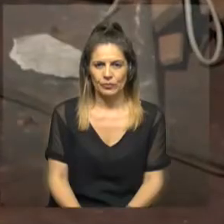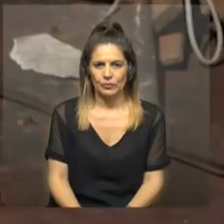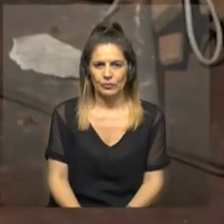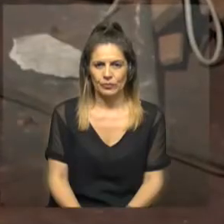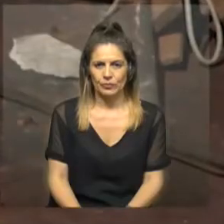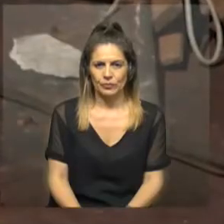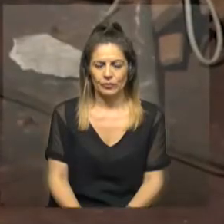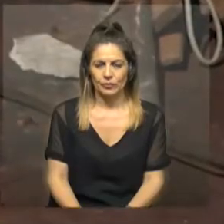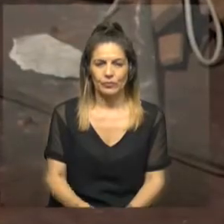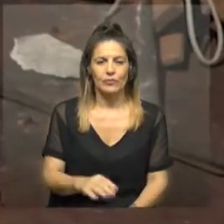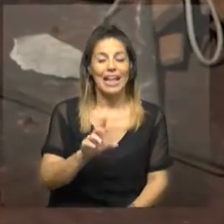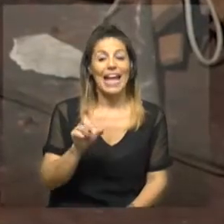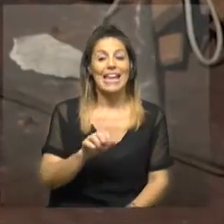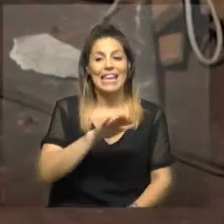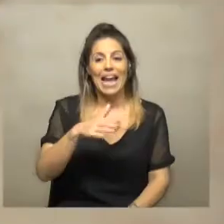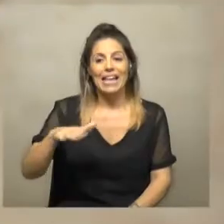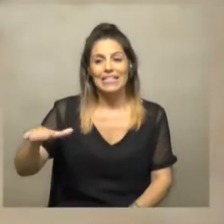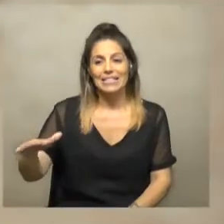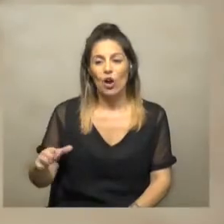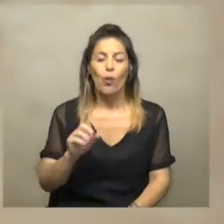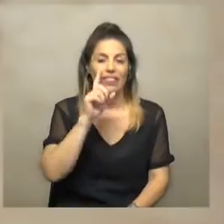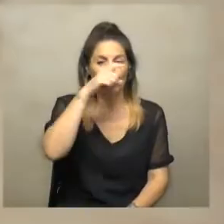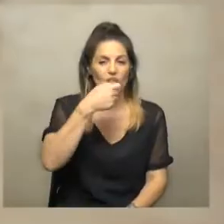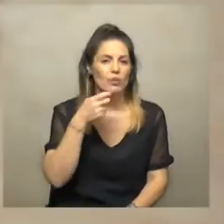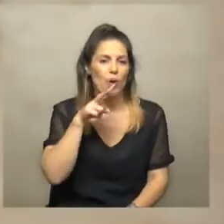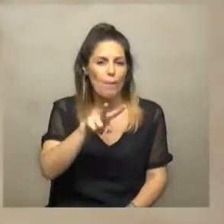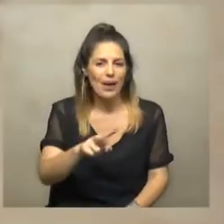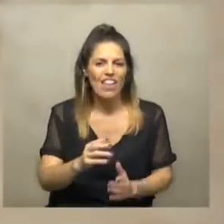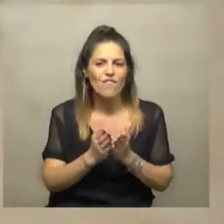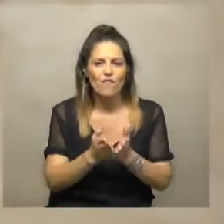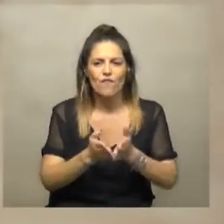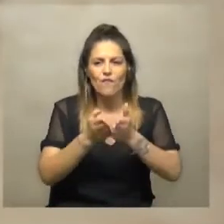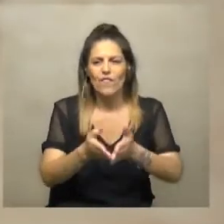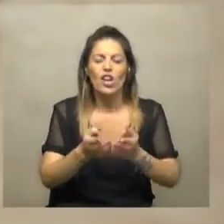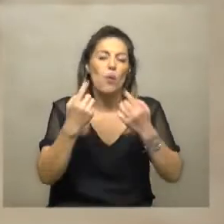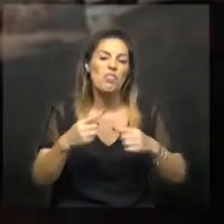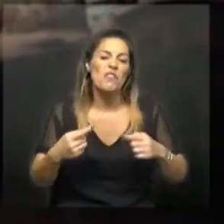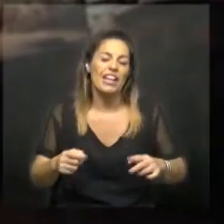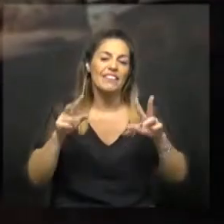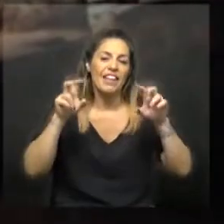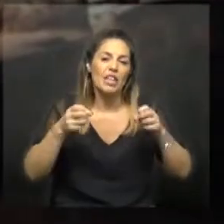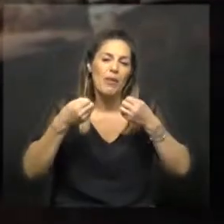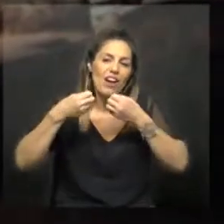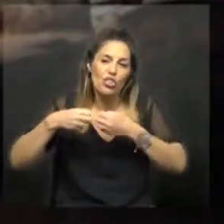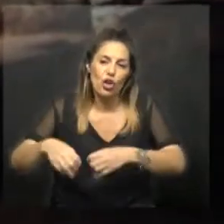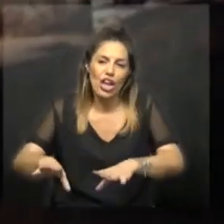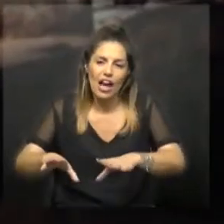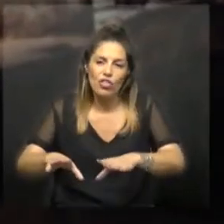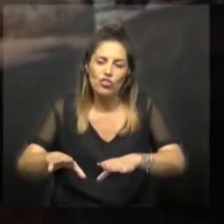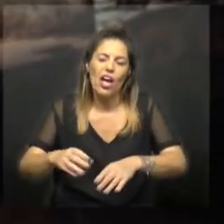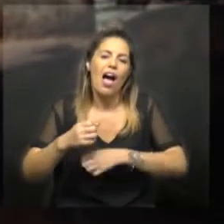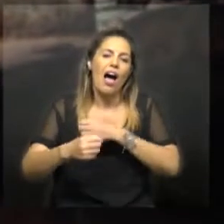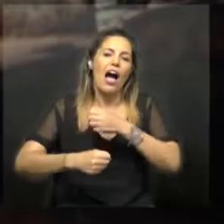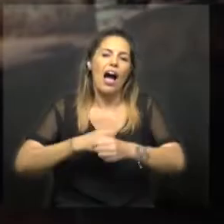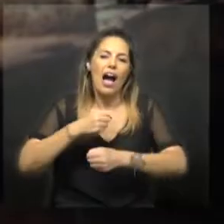Salpicados en las aguas de la bahía de Montevideo, se pueden ver decenas de barcos que por diferentes razones fueron abandonados hace años